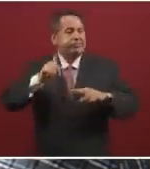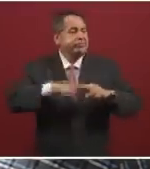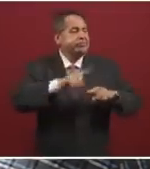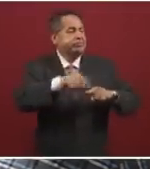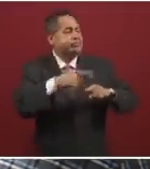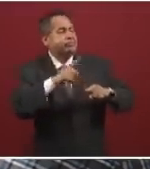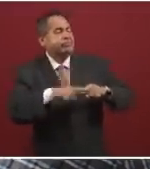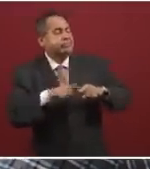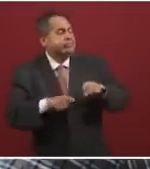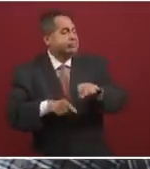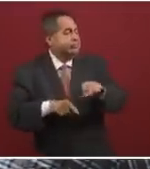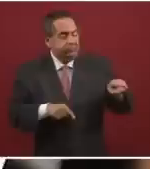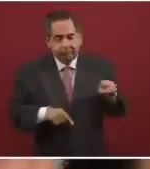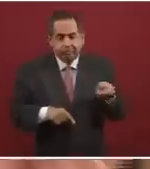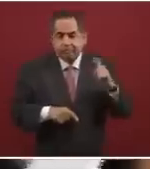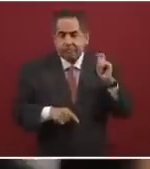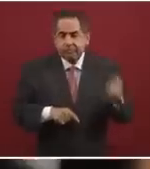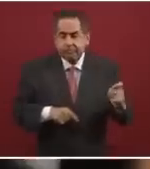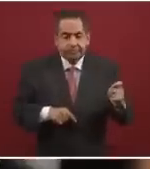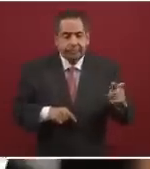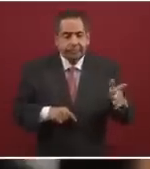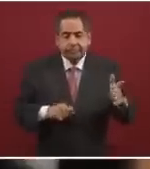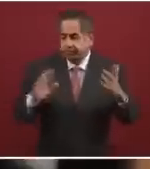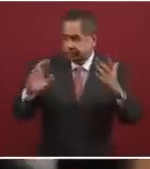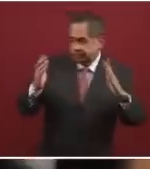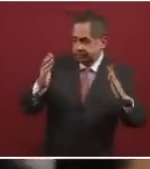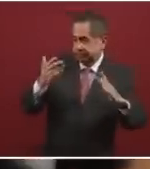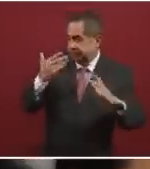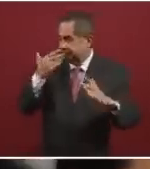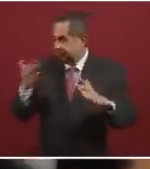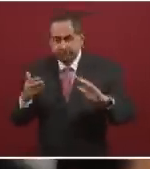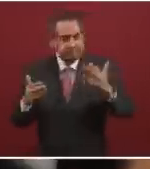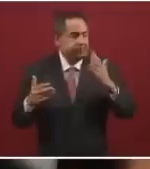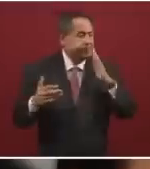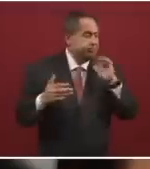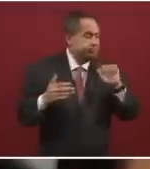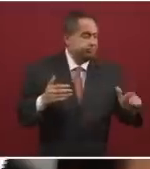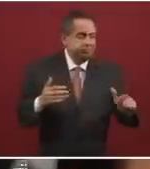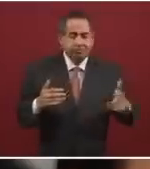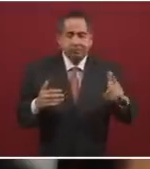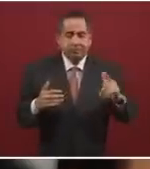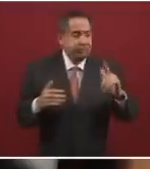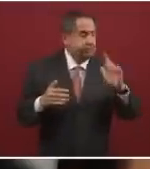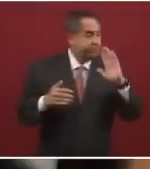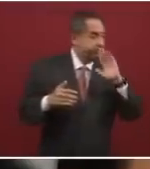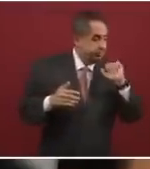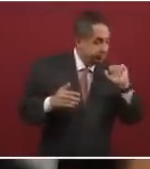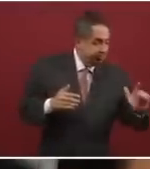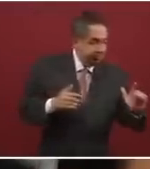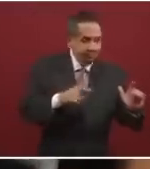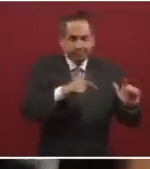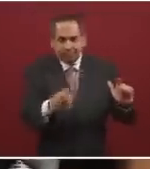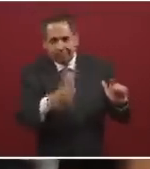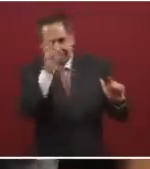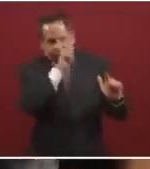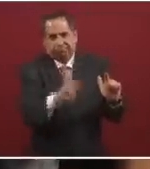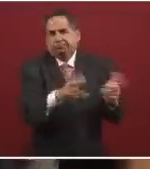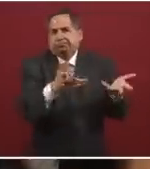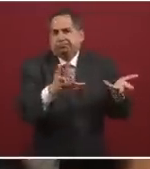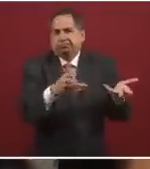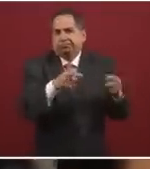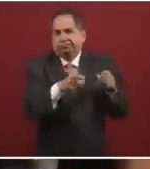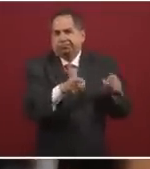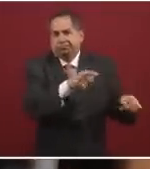el quién es consecuencia de comparar el bien contra el mal. Aquí es comparar los malos contra los peores, y como se permite